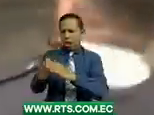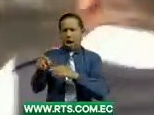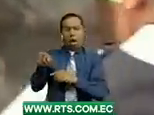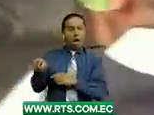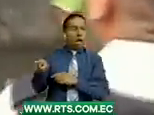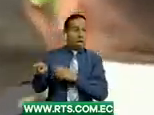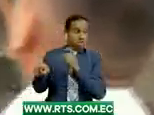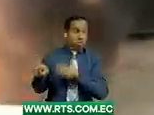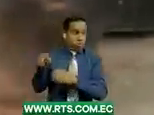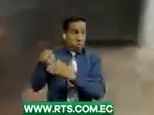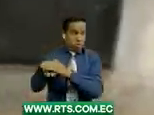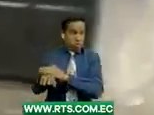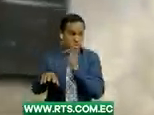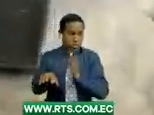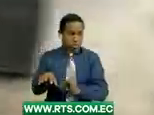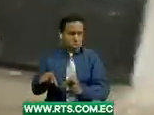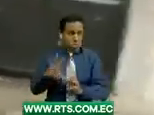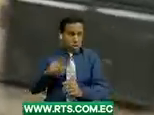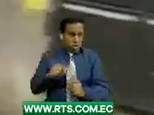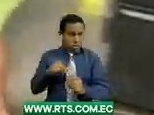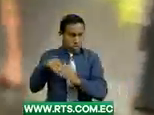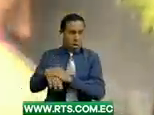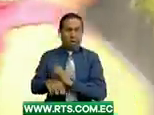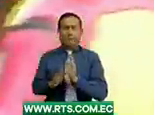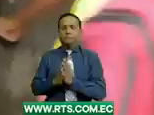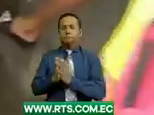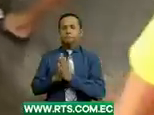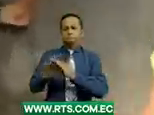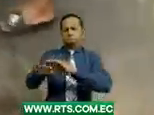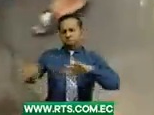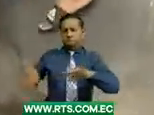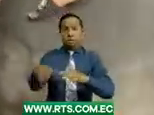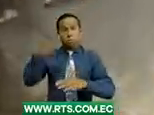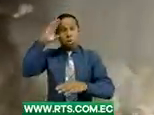implicados ingresar a ese domicilio.